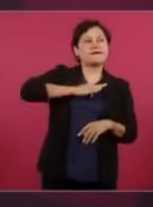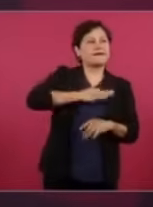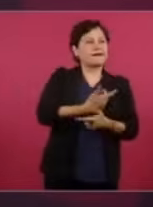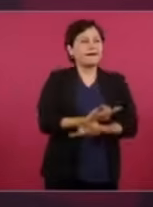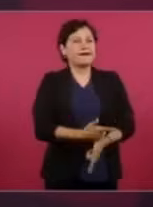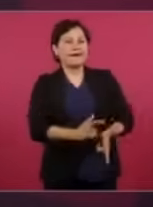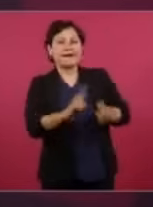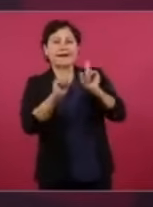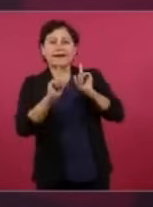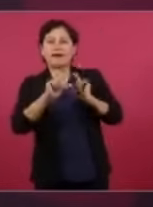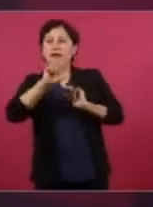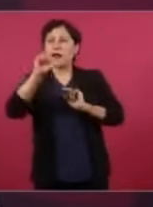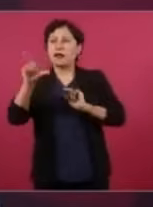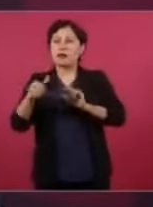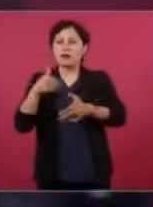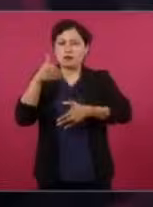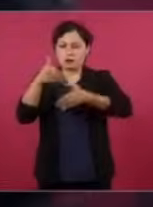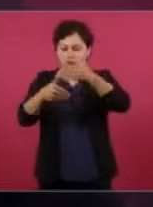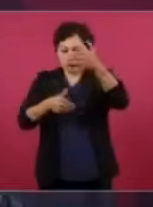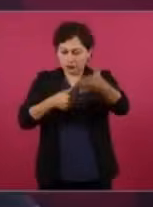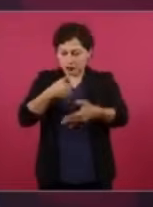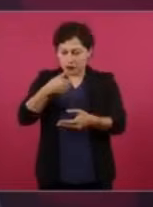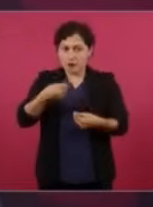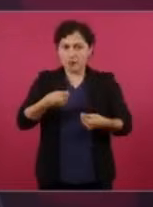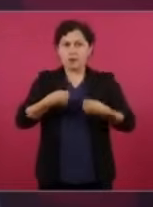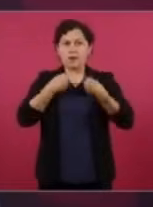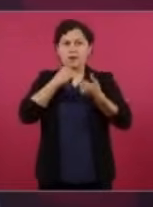y de repente cambian,